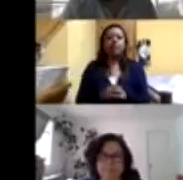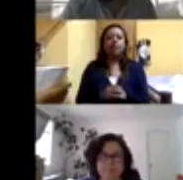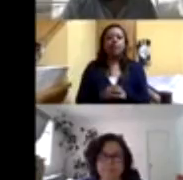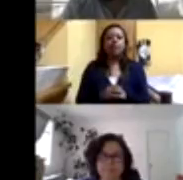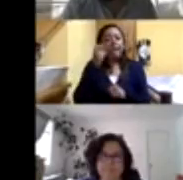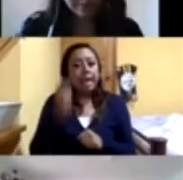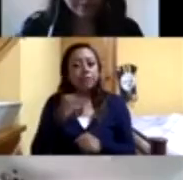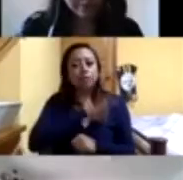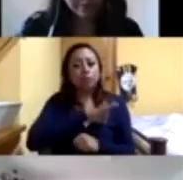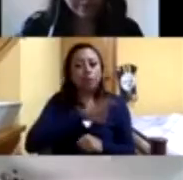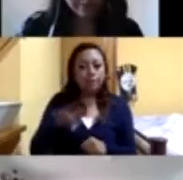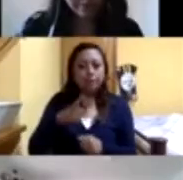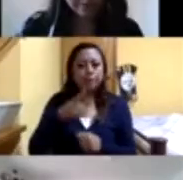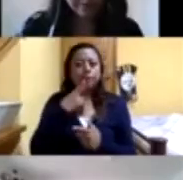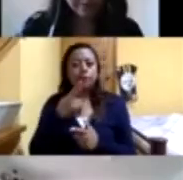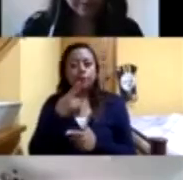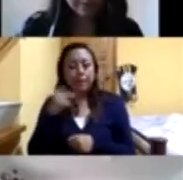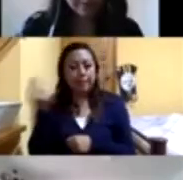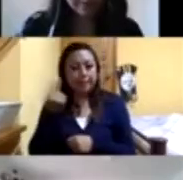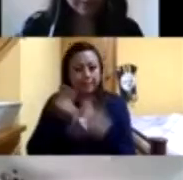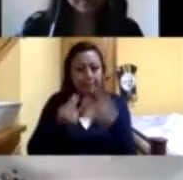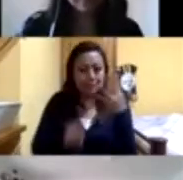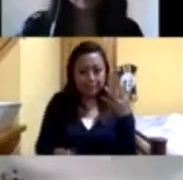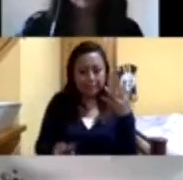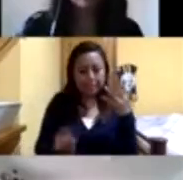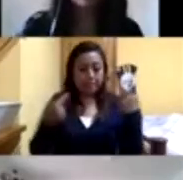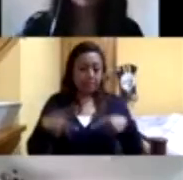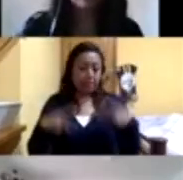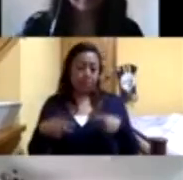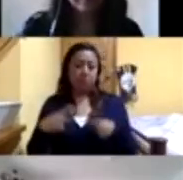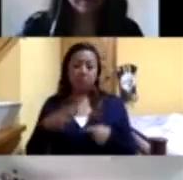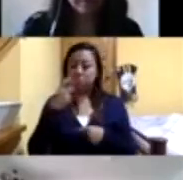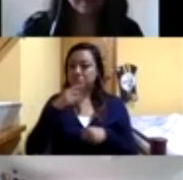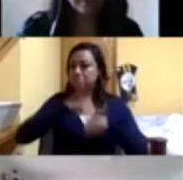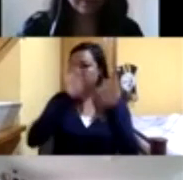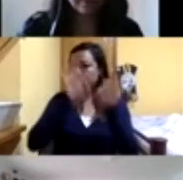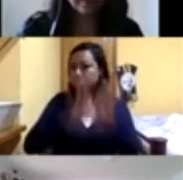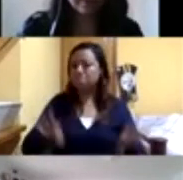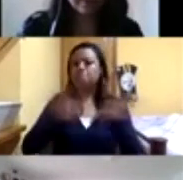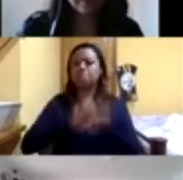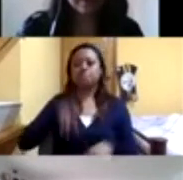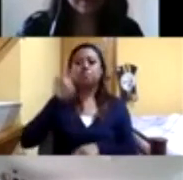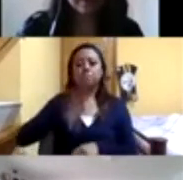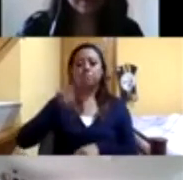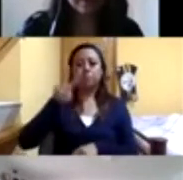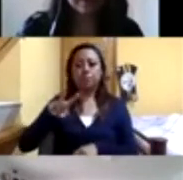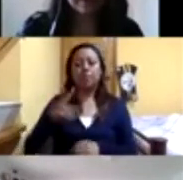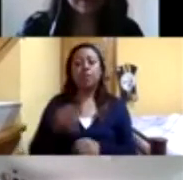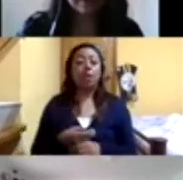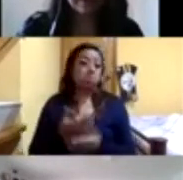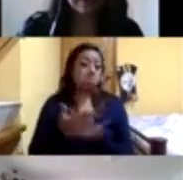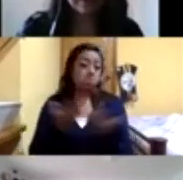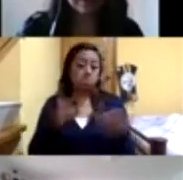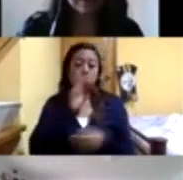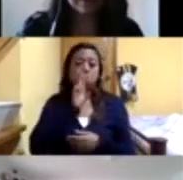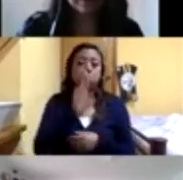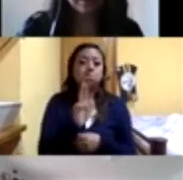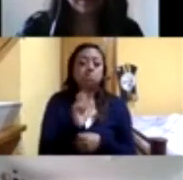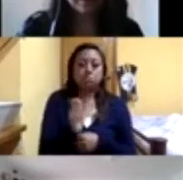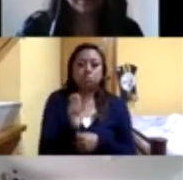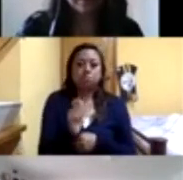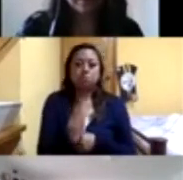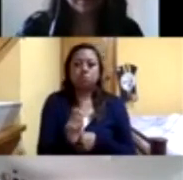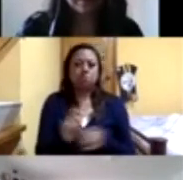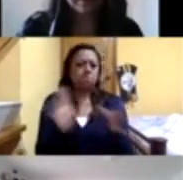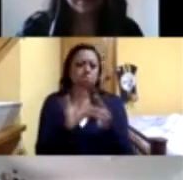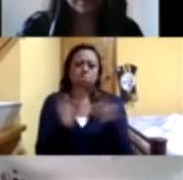las personas, creo que eso va a ser lo principal. Y que los resultados hablen por sí mismos y